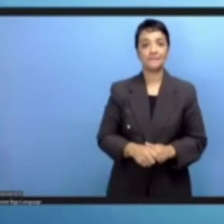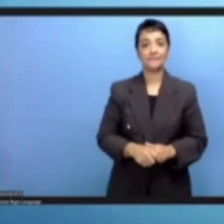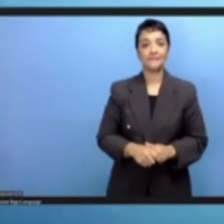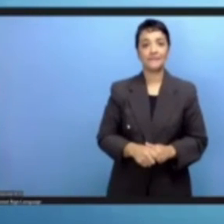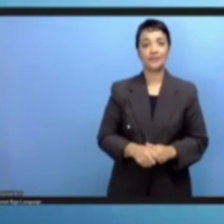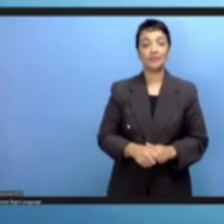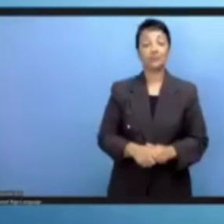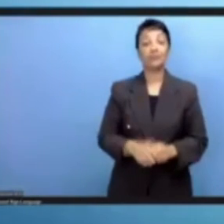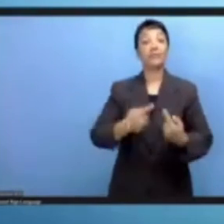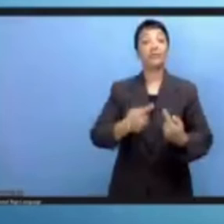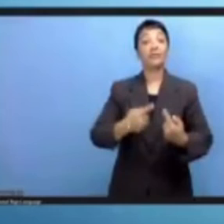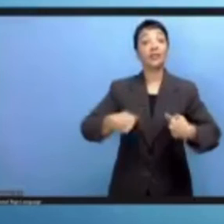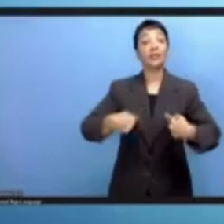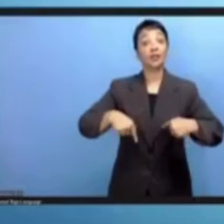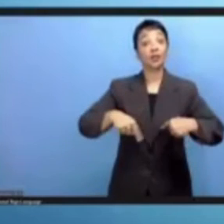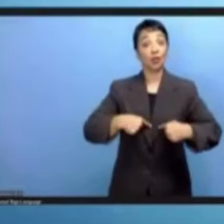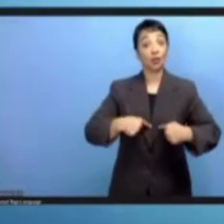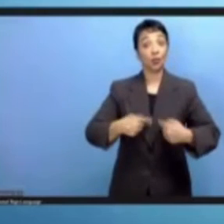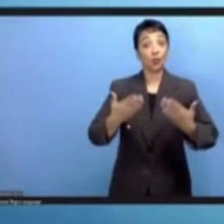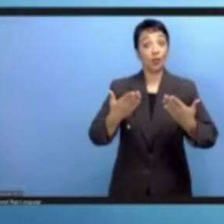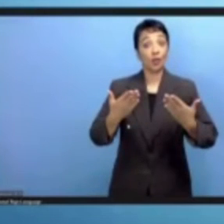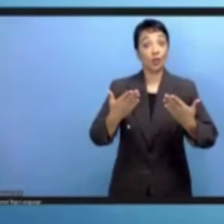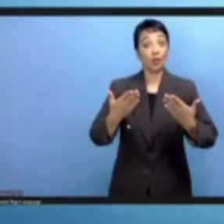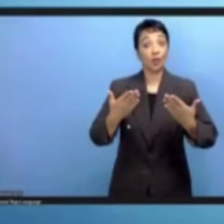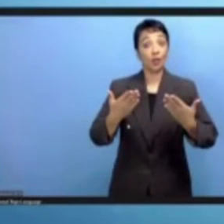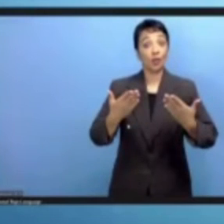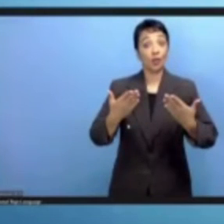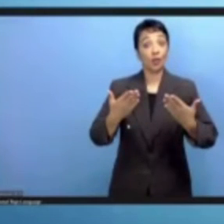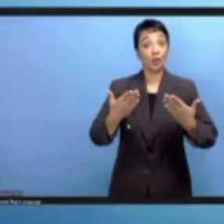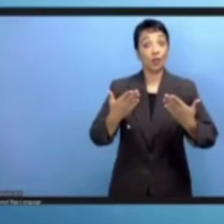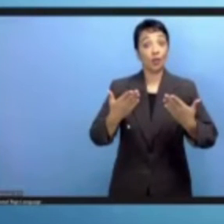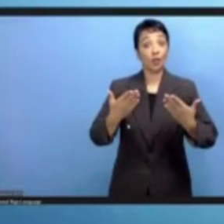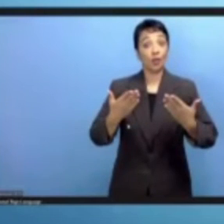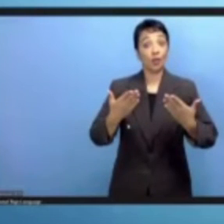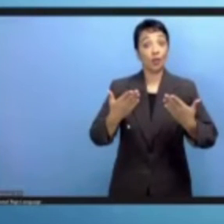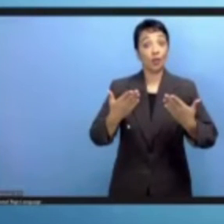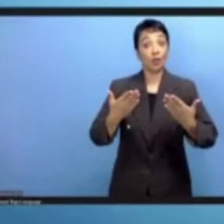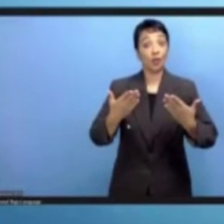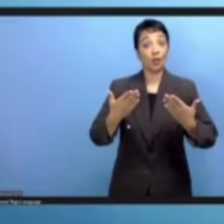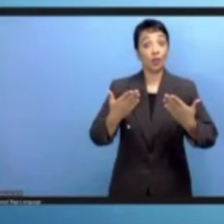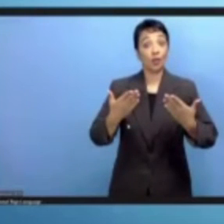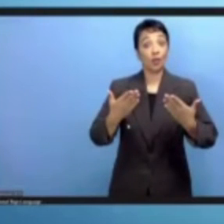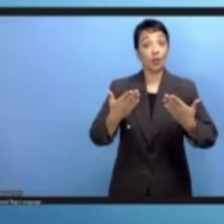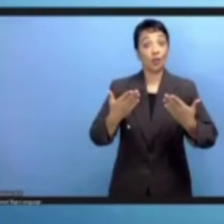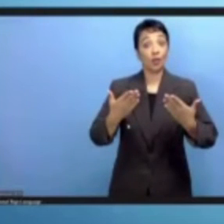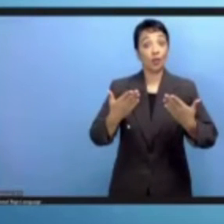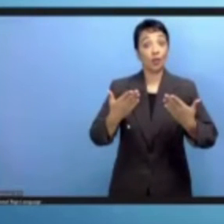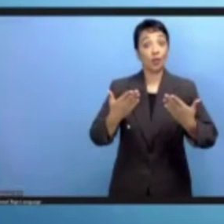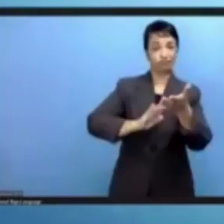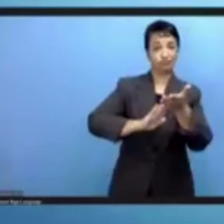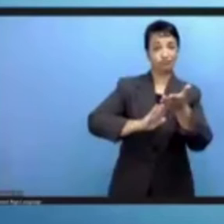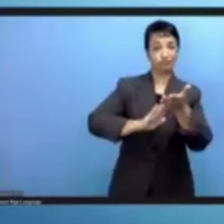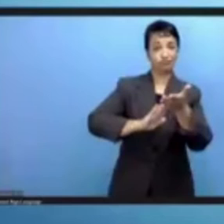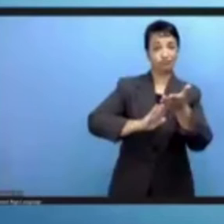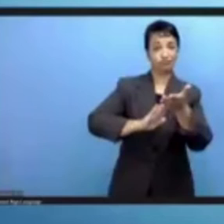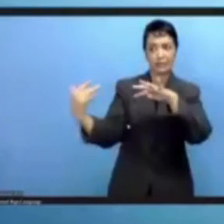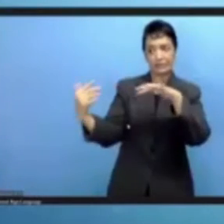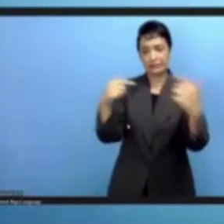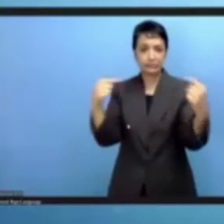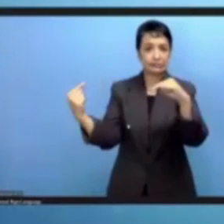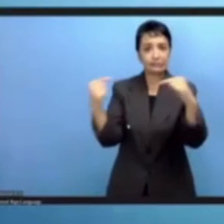10 años del país en este momento estamos emergiendo de la pandemia global